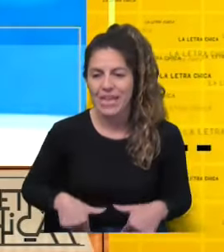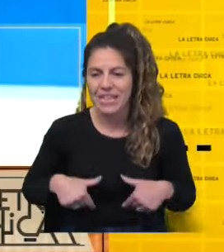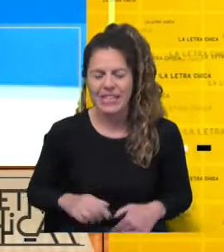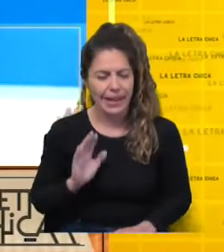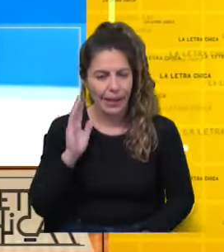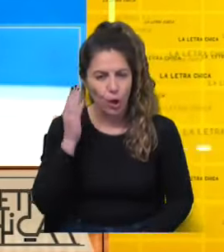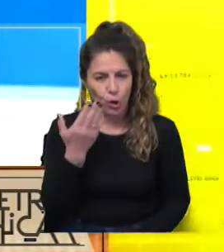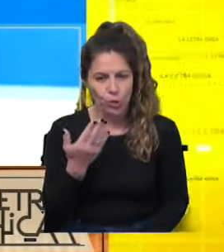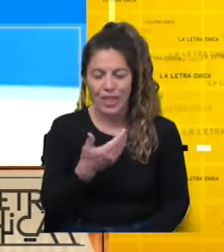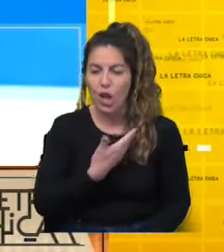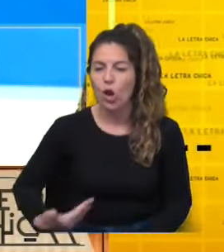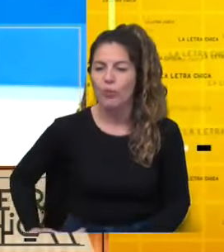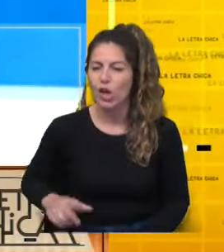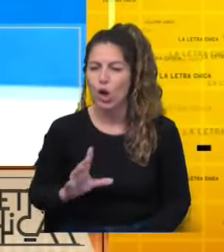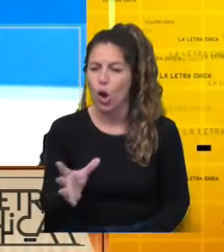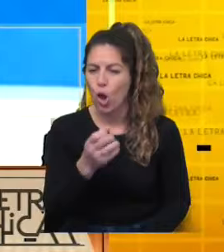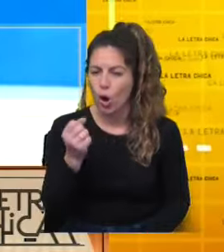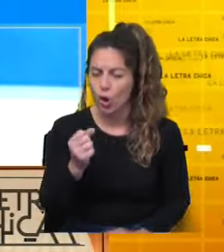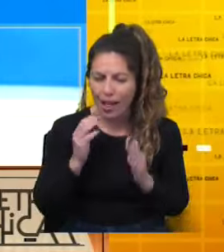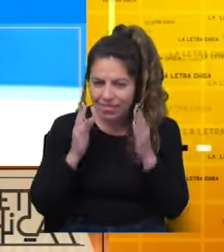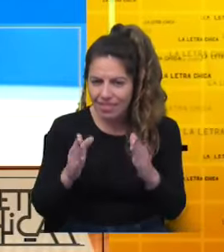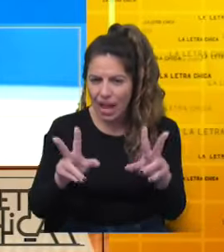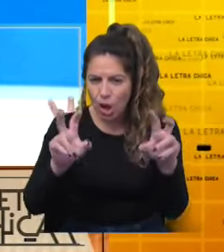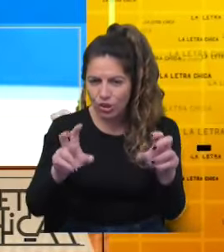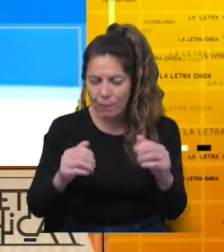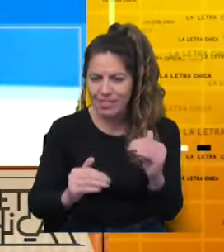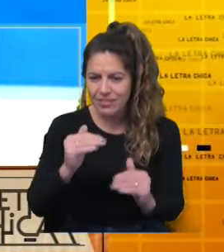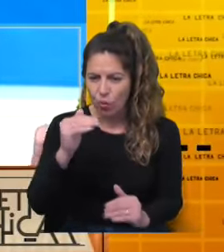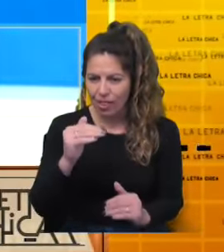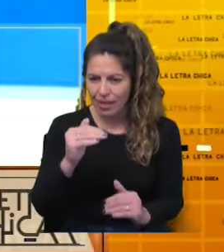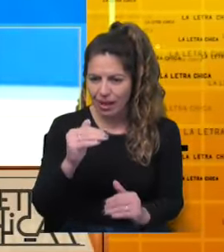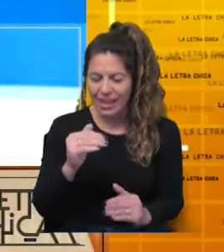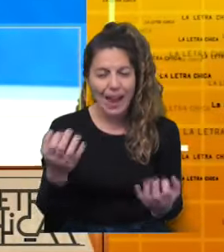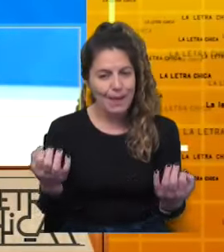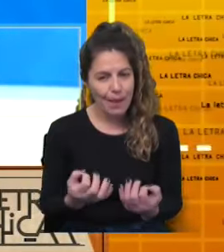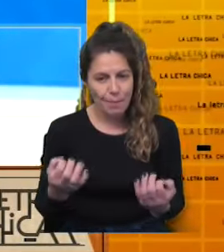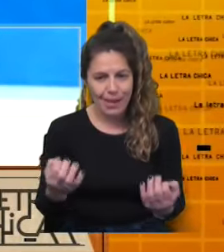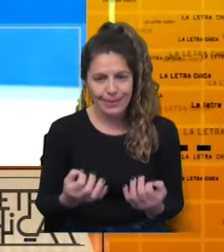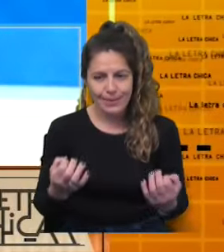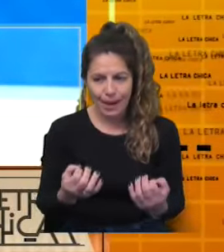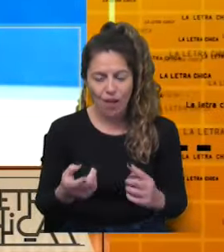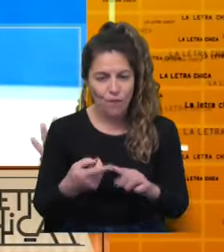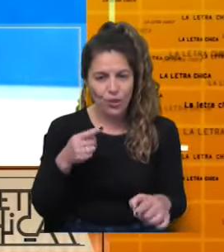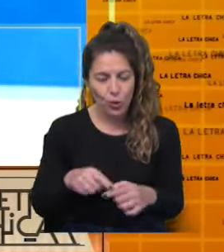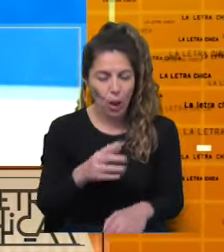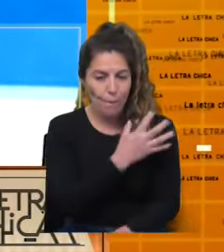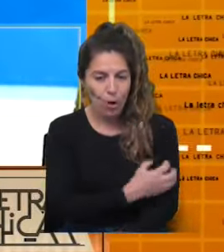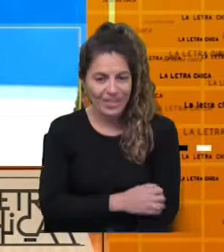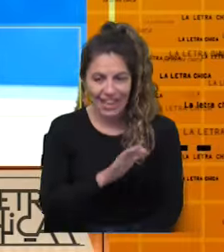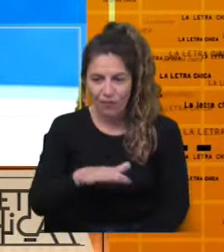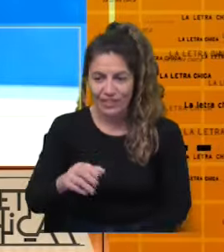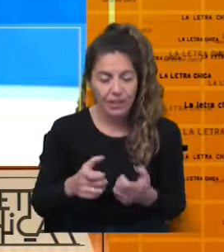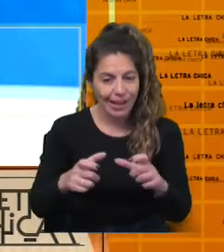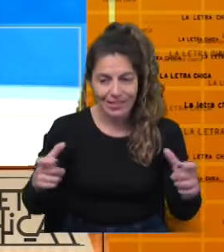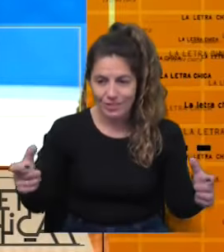reconoce que el gobierno no logró atender los temas de la desigualdad y en particular los vinculados a la pobreza infantil que